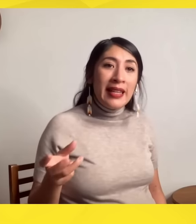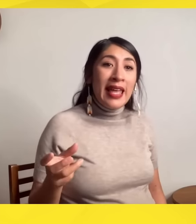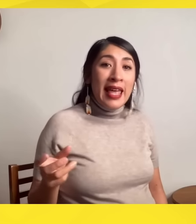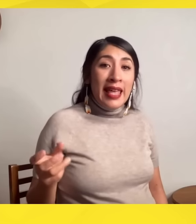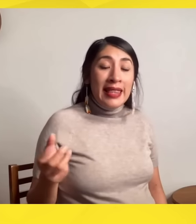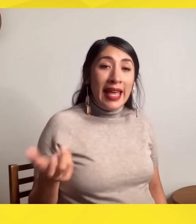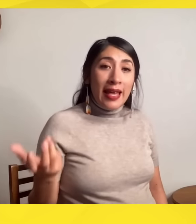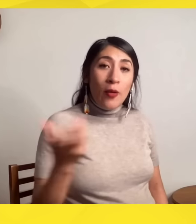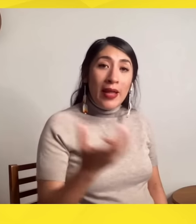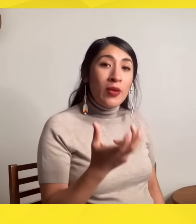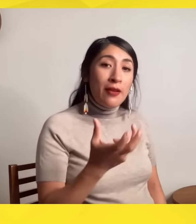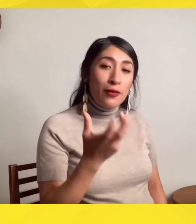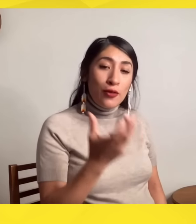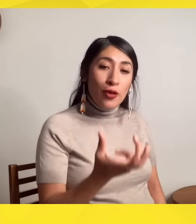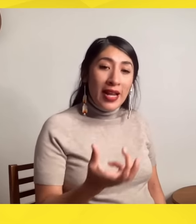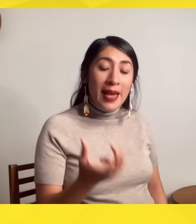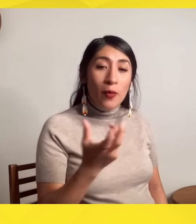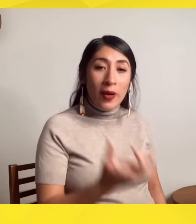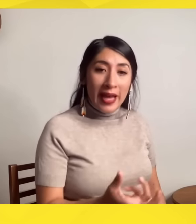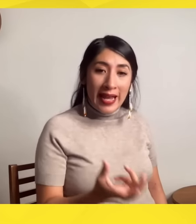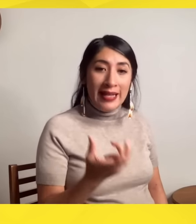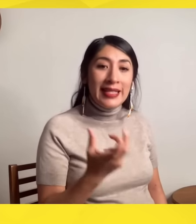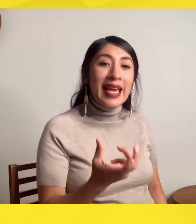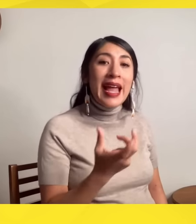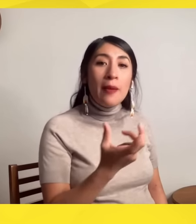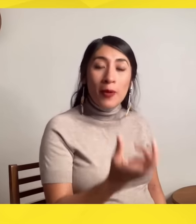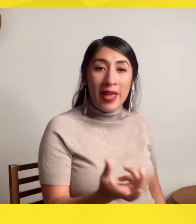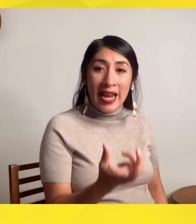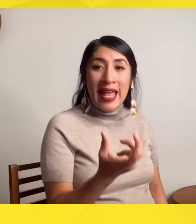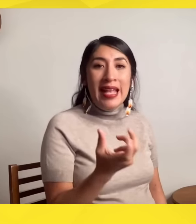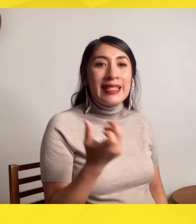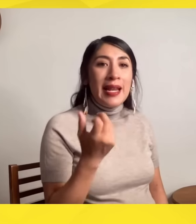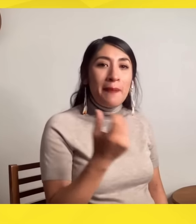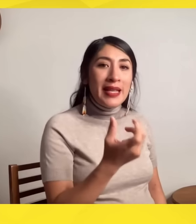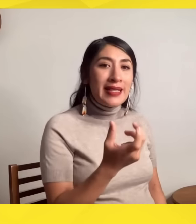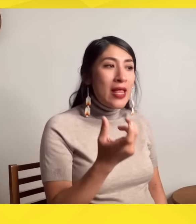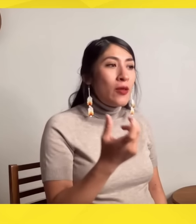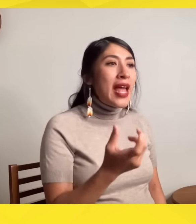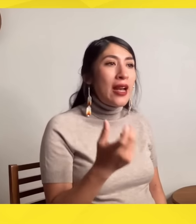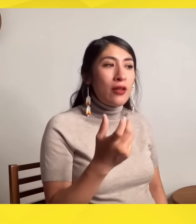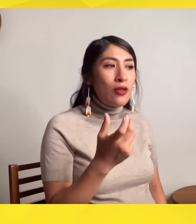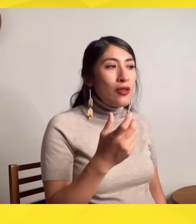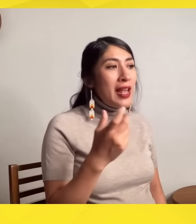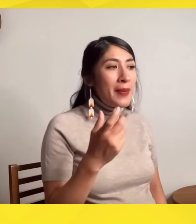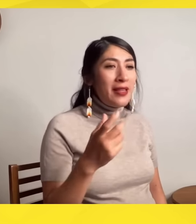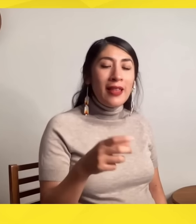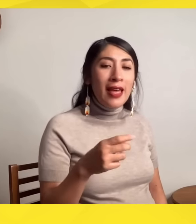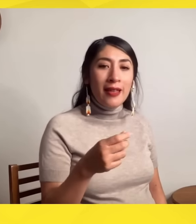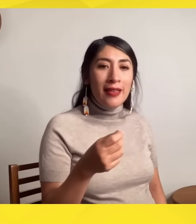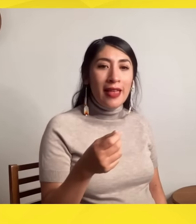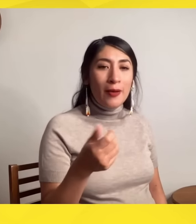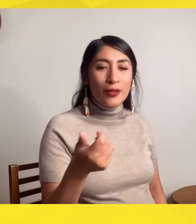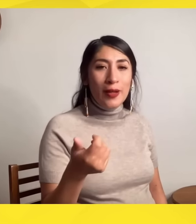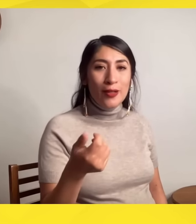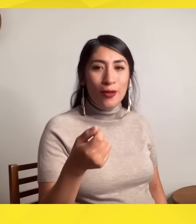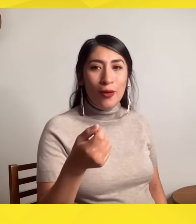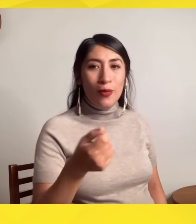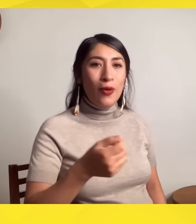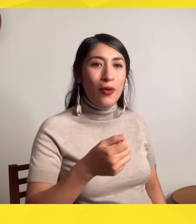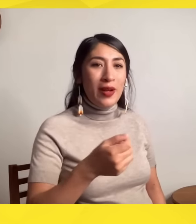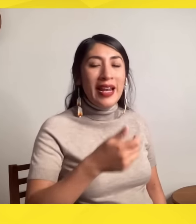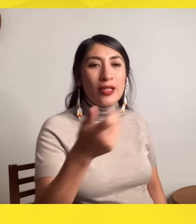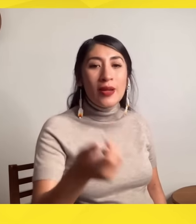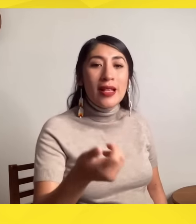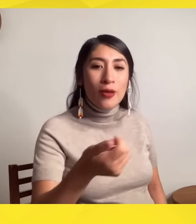continente de que cuando una funcionaria mujer llega al poder se le empieza a dotar no solamente de cuestiones